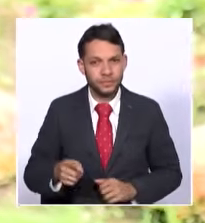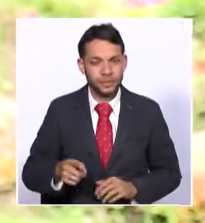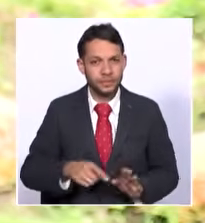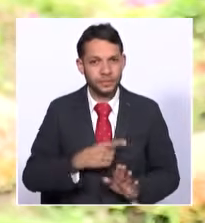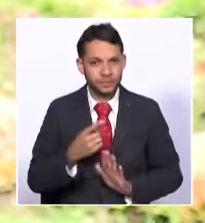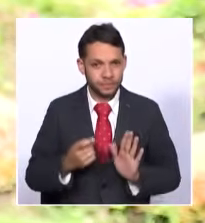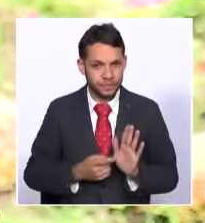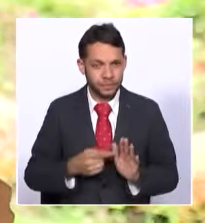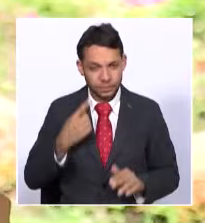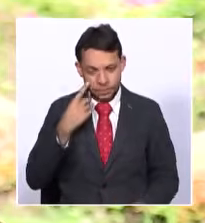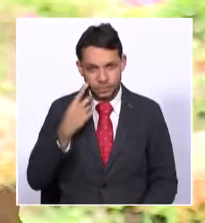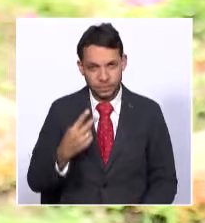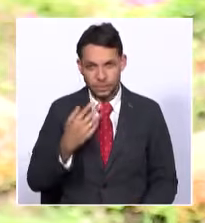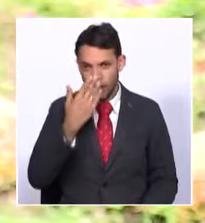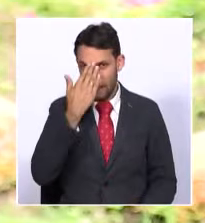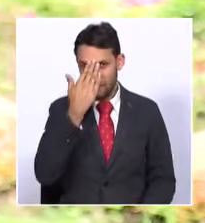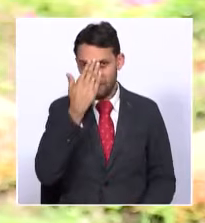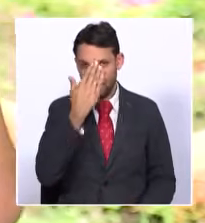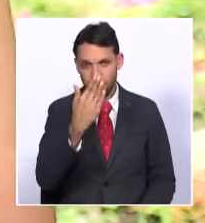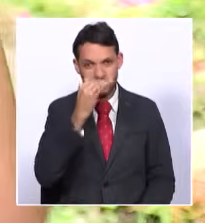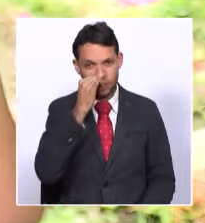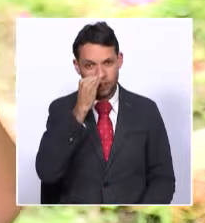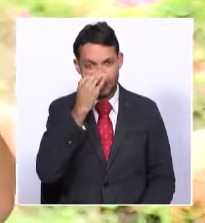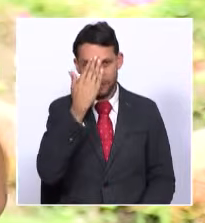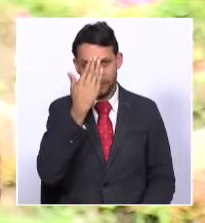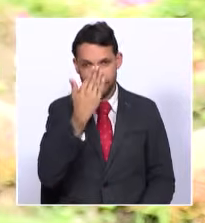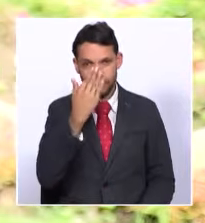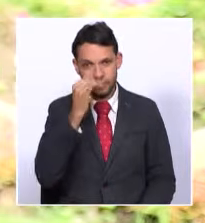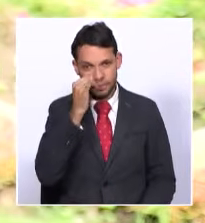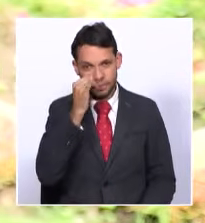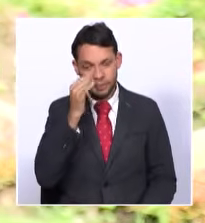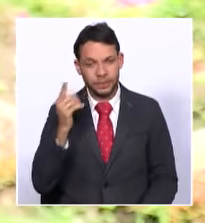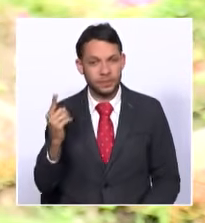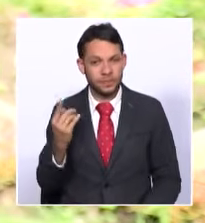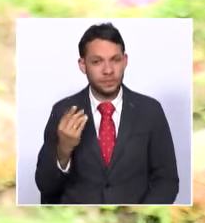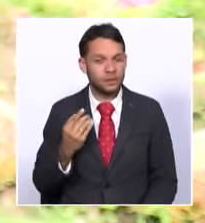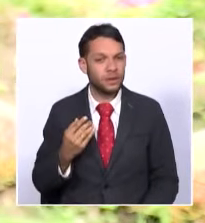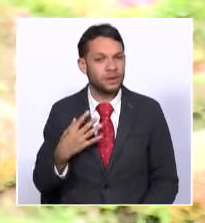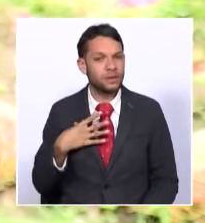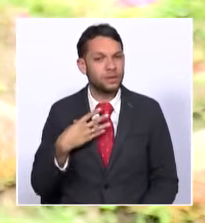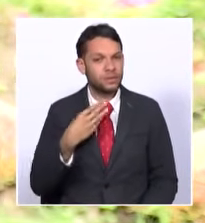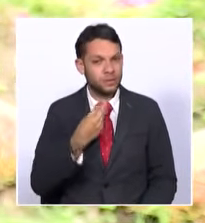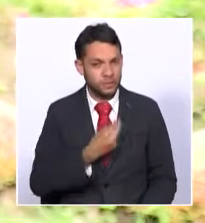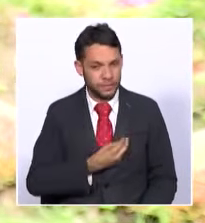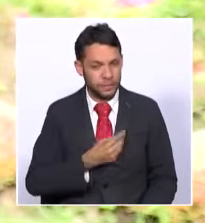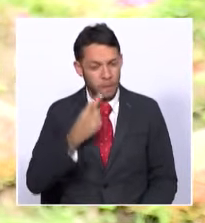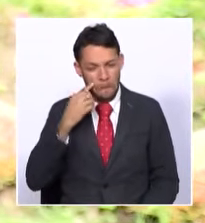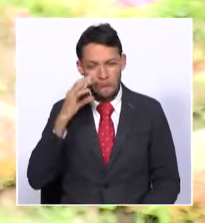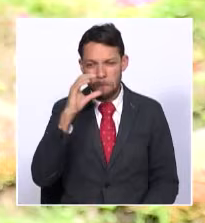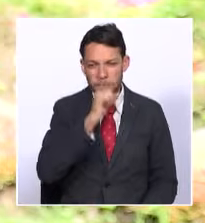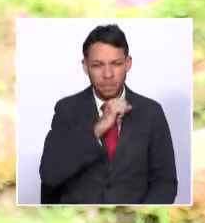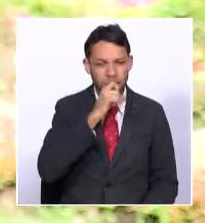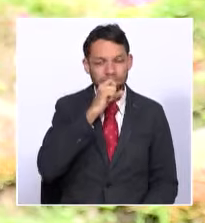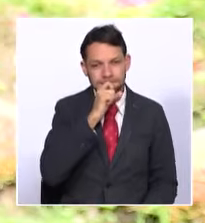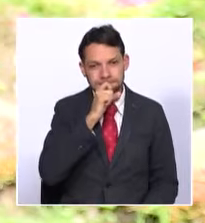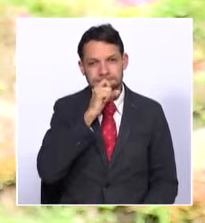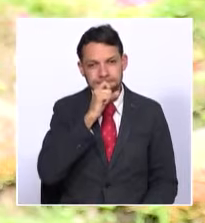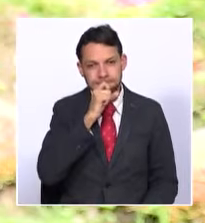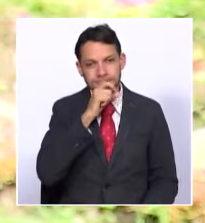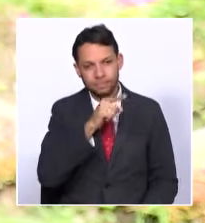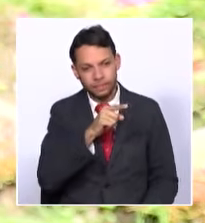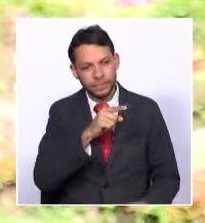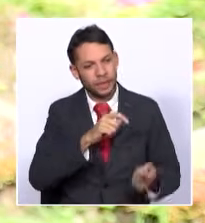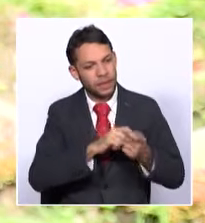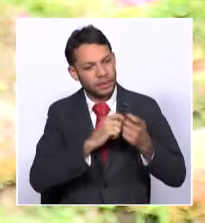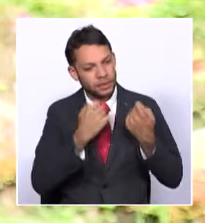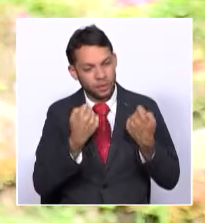Totalmente, eso, mirando al frente, eso es, mirando al frente. Y nos damos cuenta de lo siguiente, ¿sí? Entonces, lo que yo